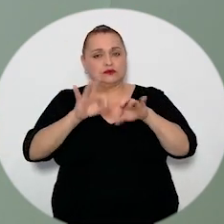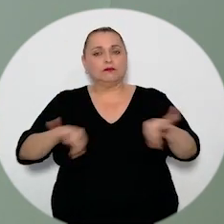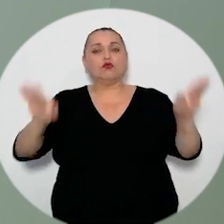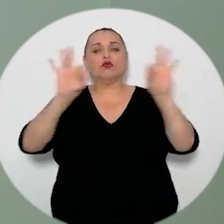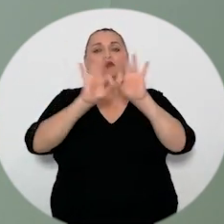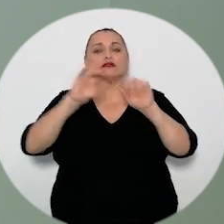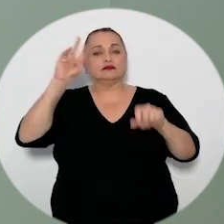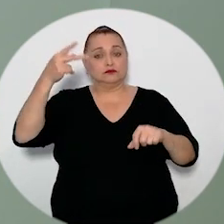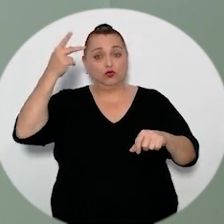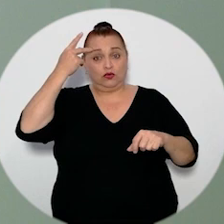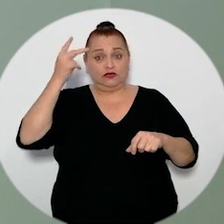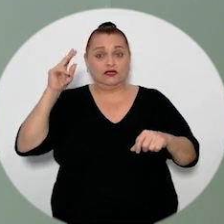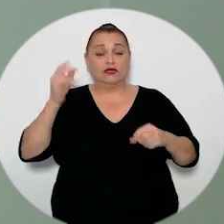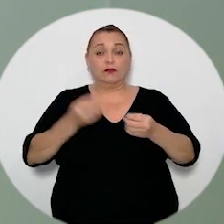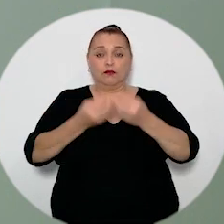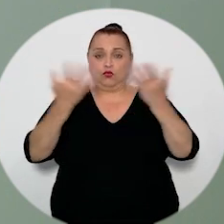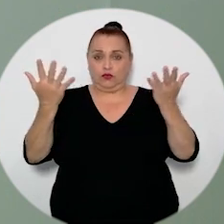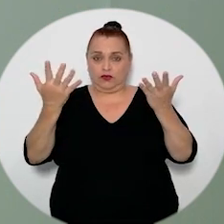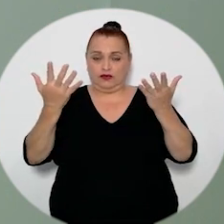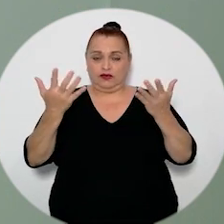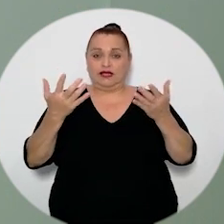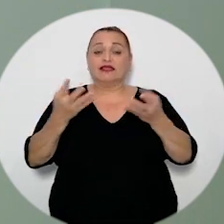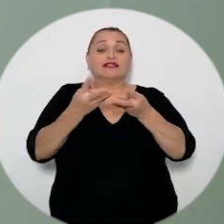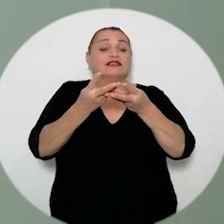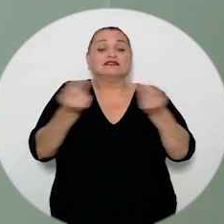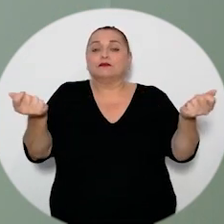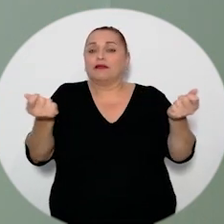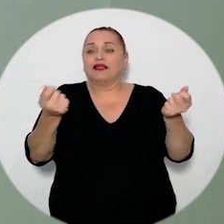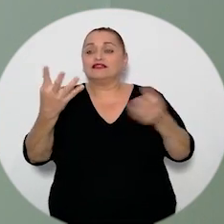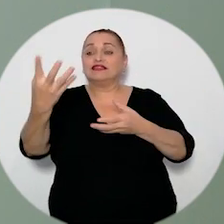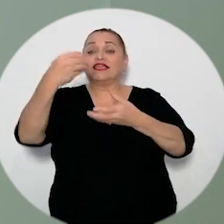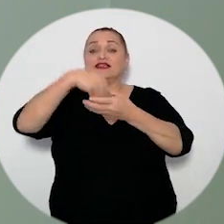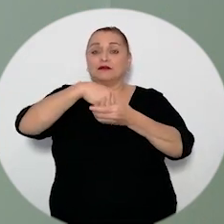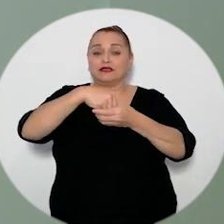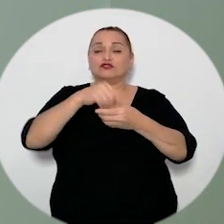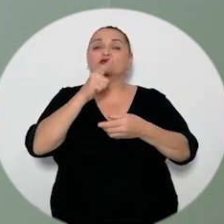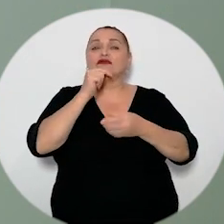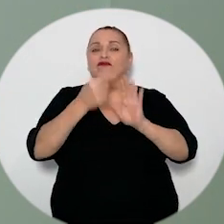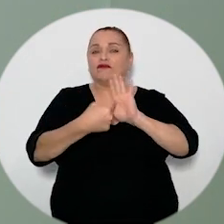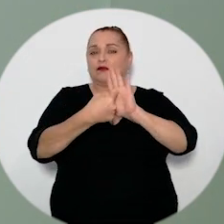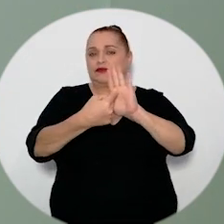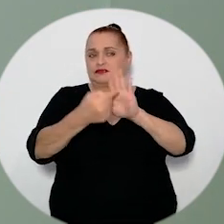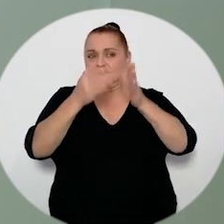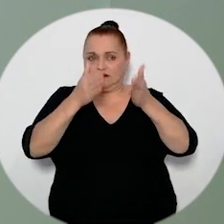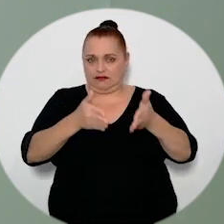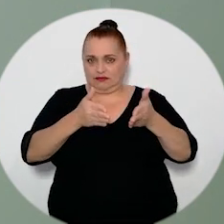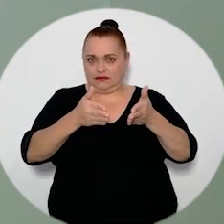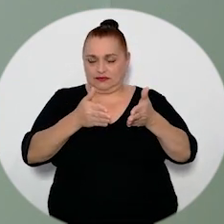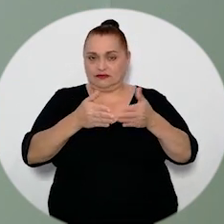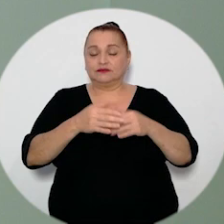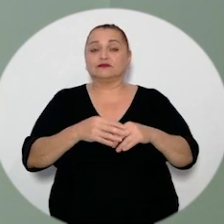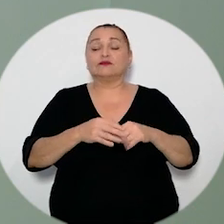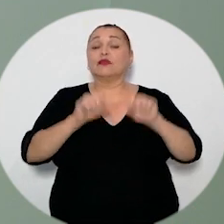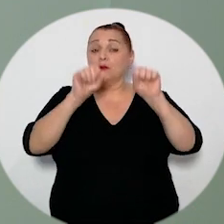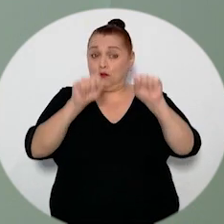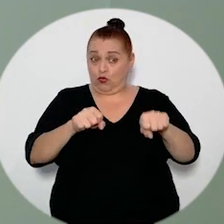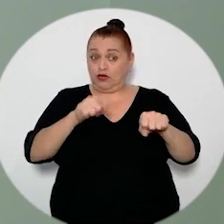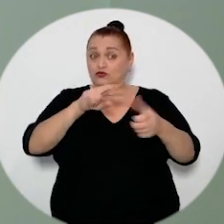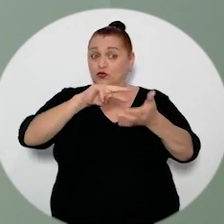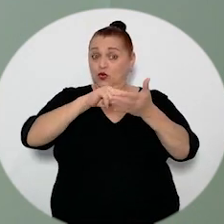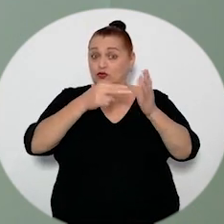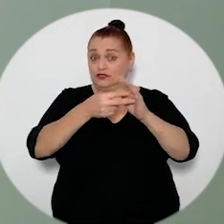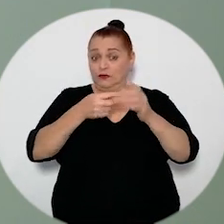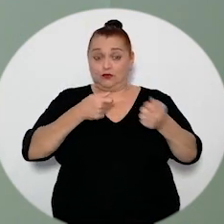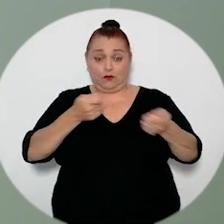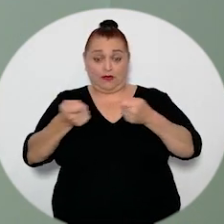decisiones relevantes de política pública, de manera tal que desaparece la intermediación de los representantes. En virtud de